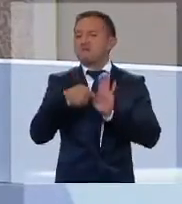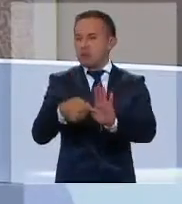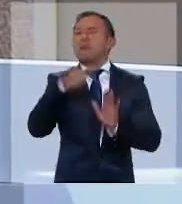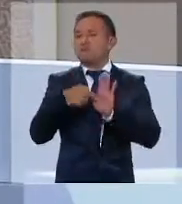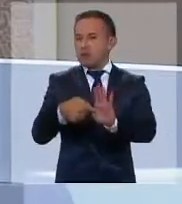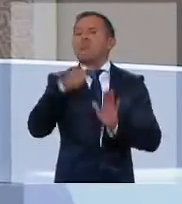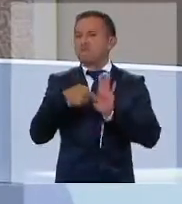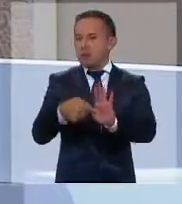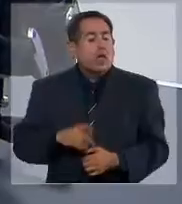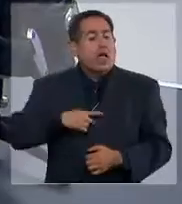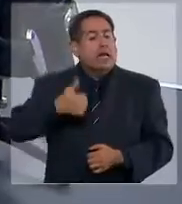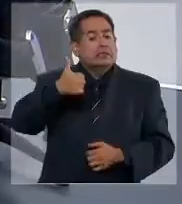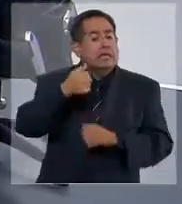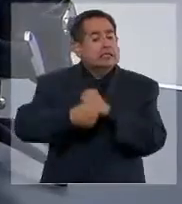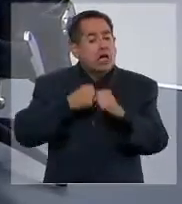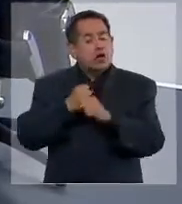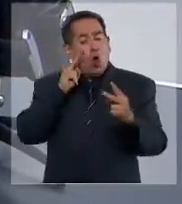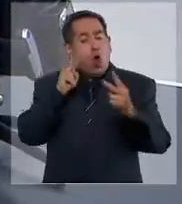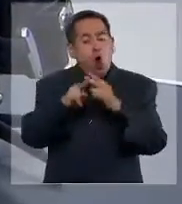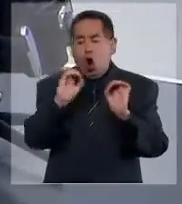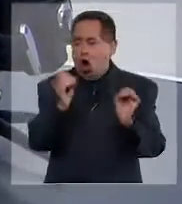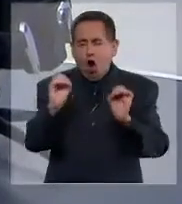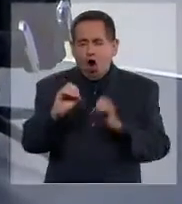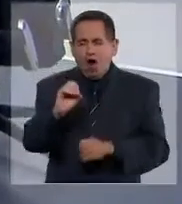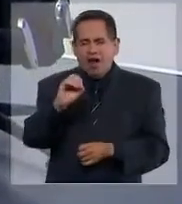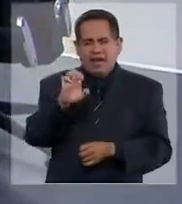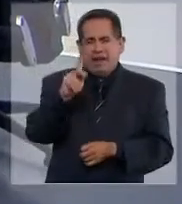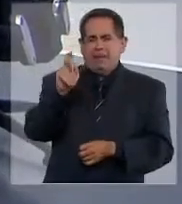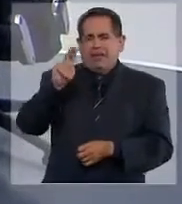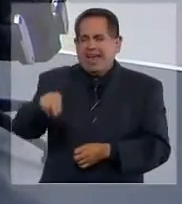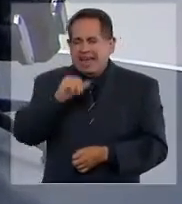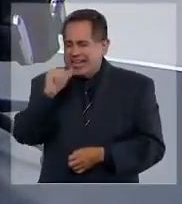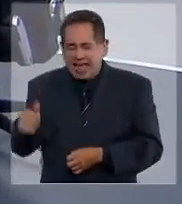beso. Y tú te has reunido con él. Y le ofreciste,